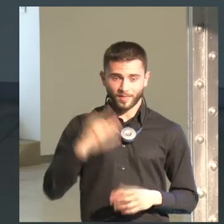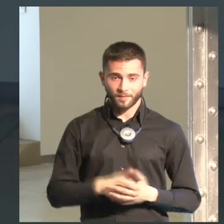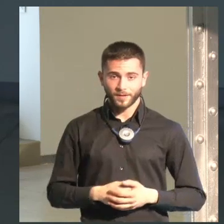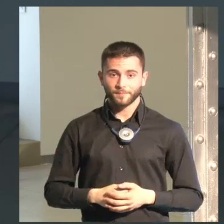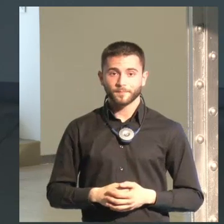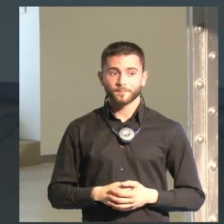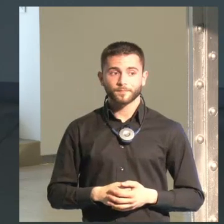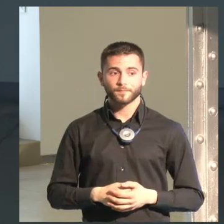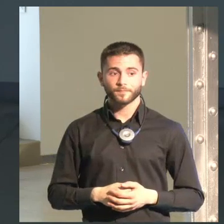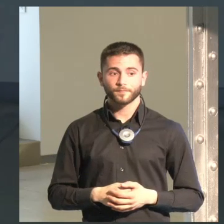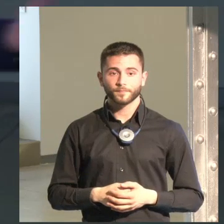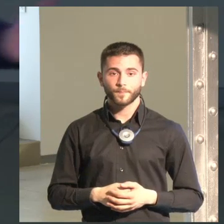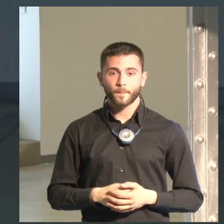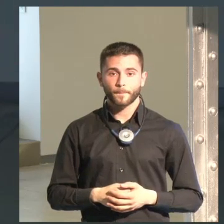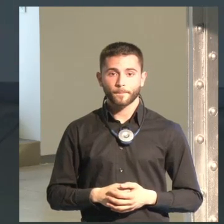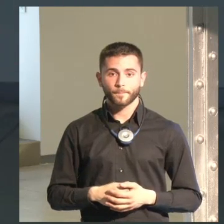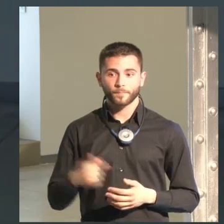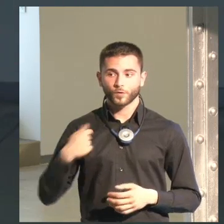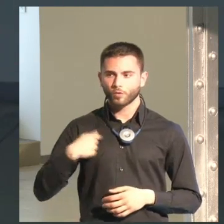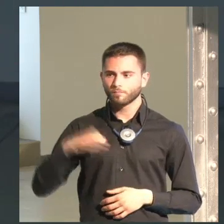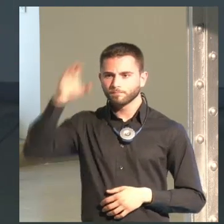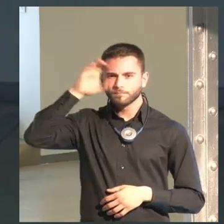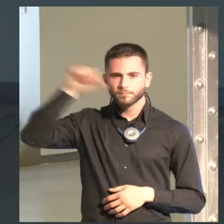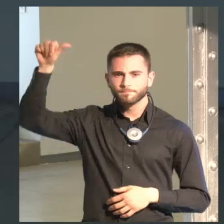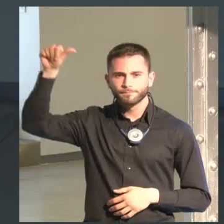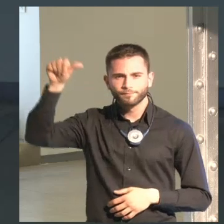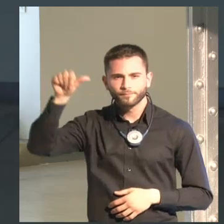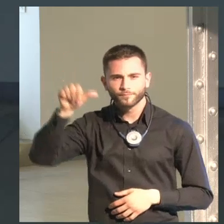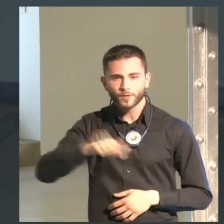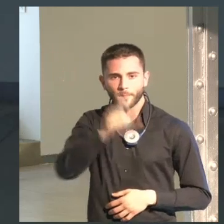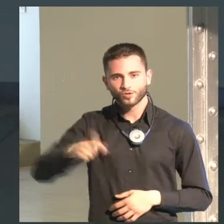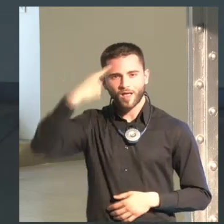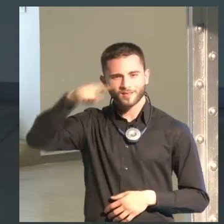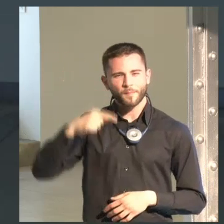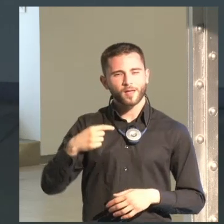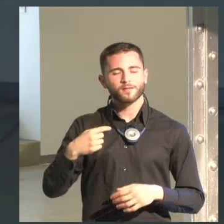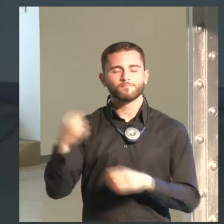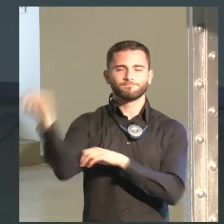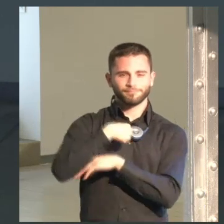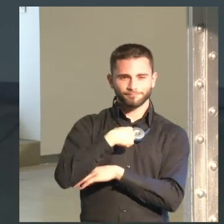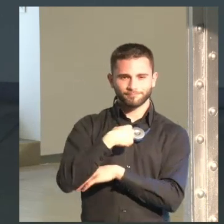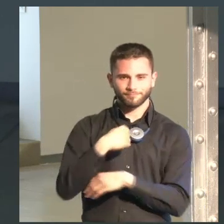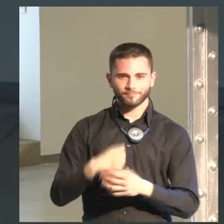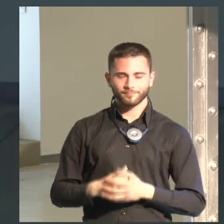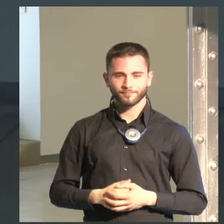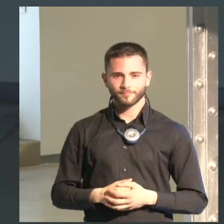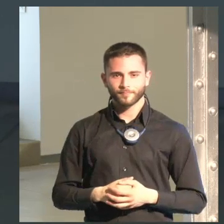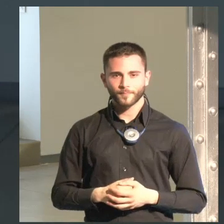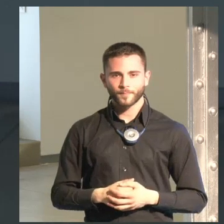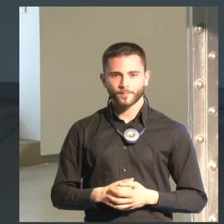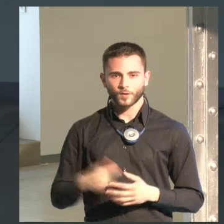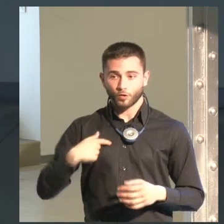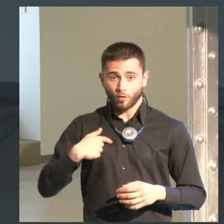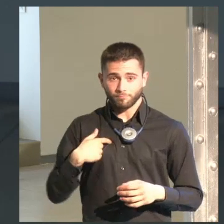pocas veces que tenía la ocasión de quedarme y oír lo que tiene que decir la gente que sabe más que yo. Otras veces solo llego a la clausura y suele